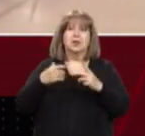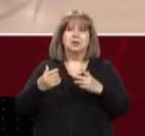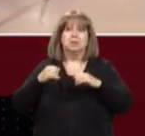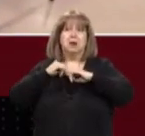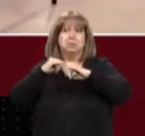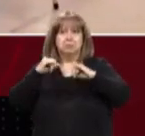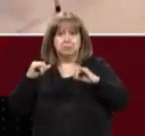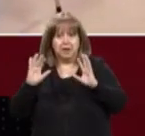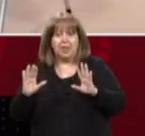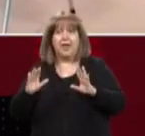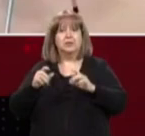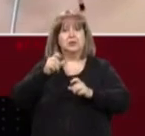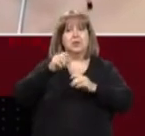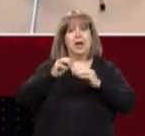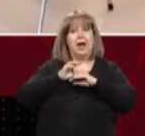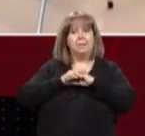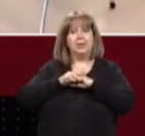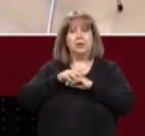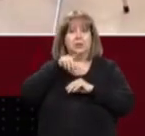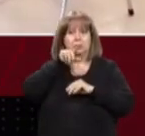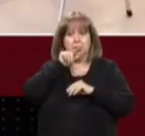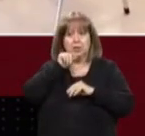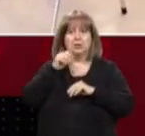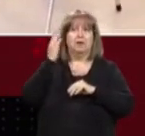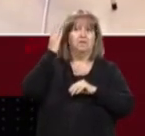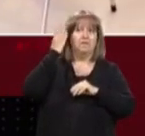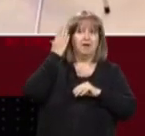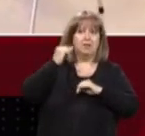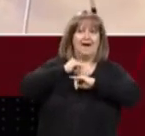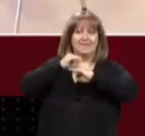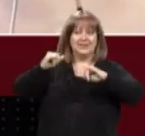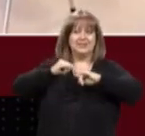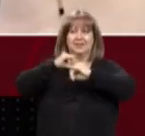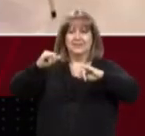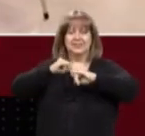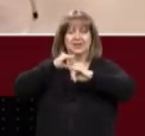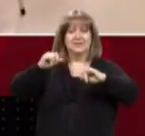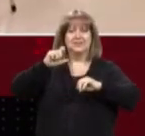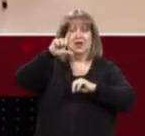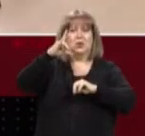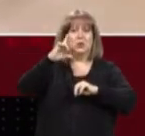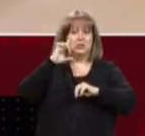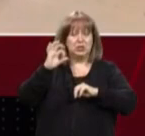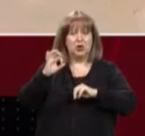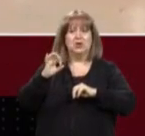en Instagram, fue tendencia, es tendencia, hoy es tendencia Lucio 5 días